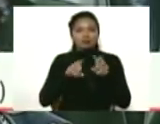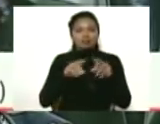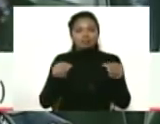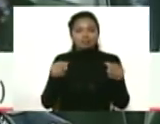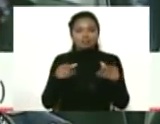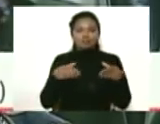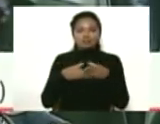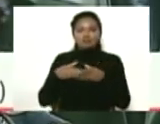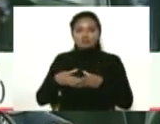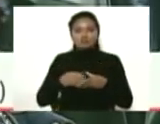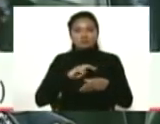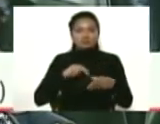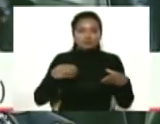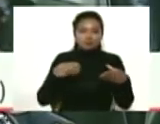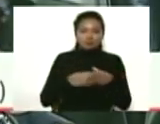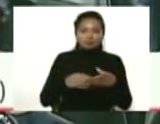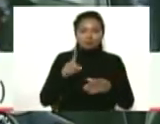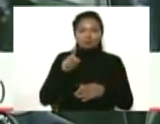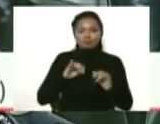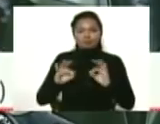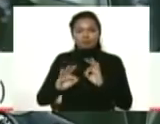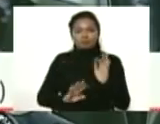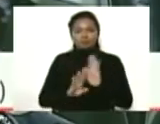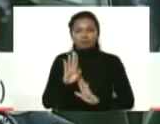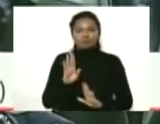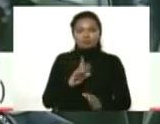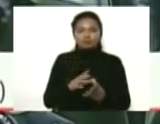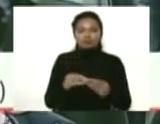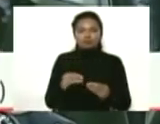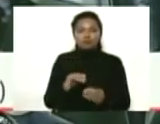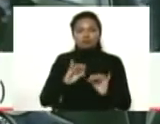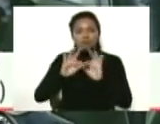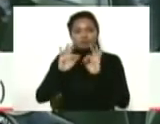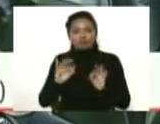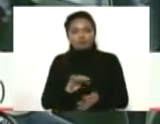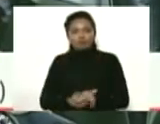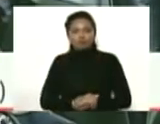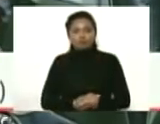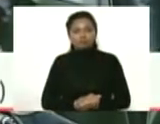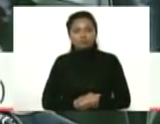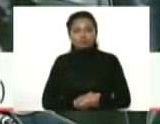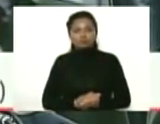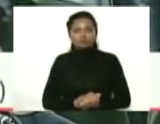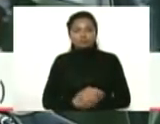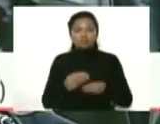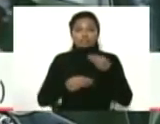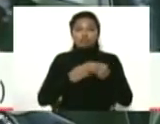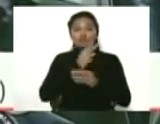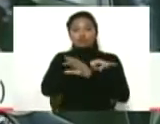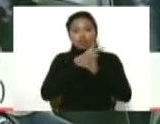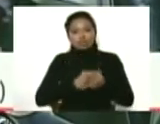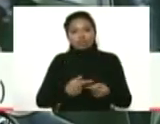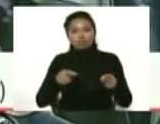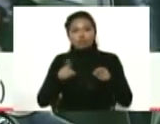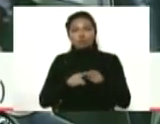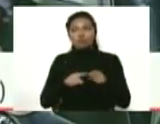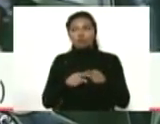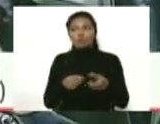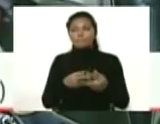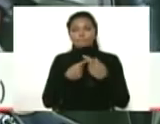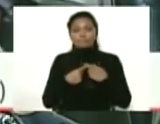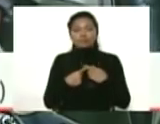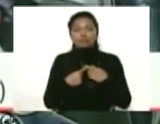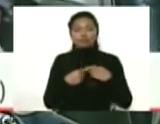interbrigada. Es decir, nuestras brigadas están incrementando toda la capacitación, incrementando la camaradería y fortaleciendo el apresto